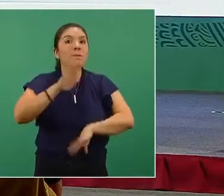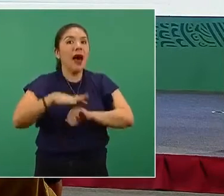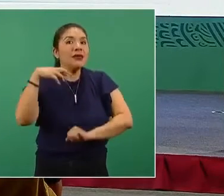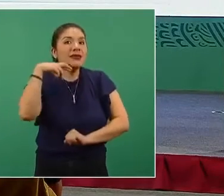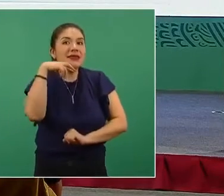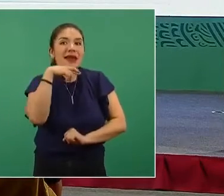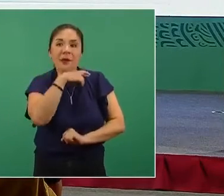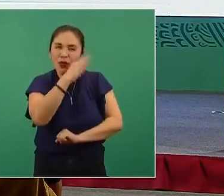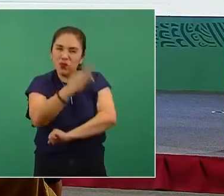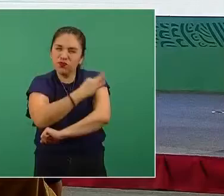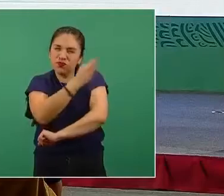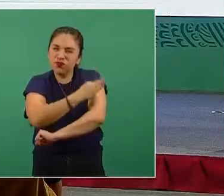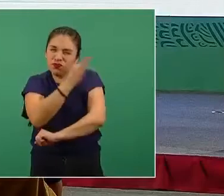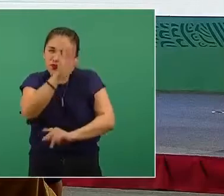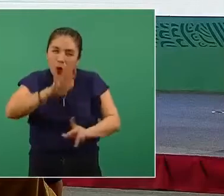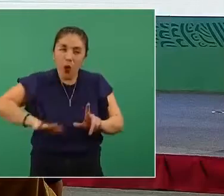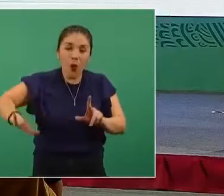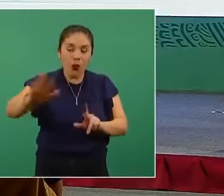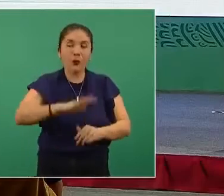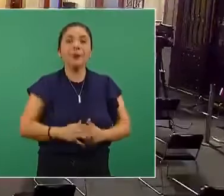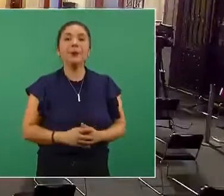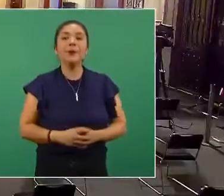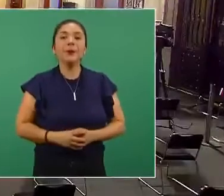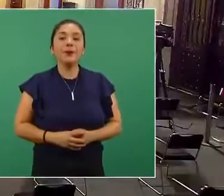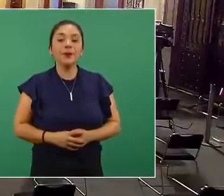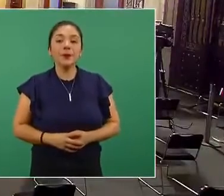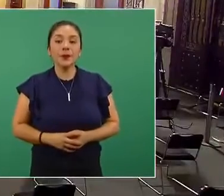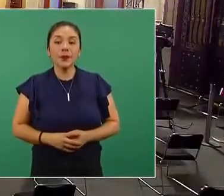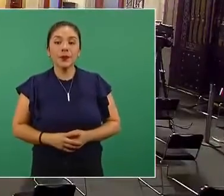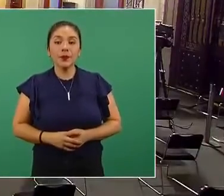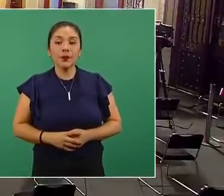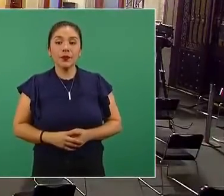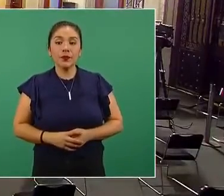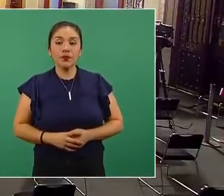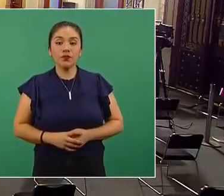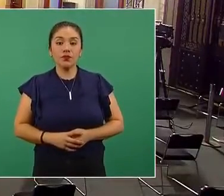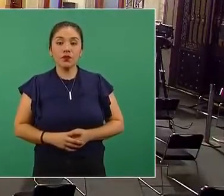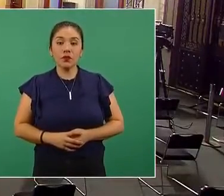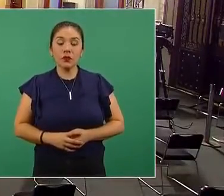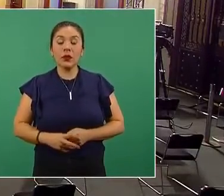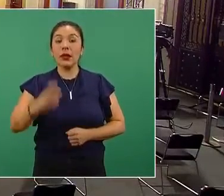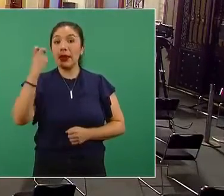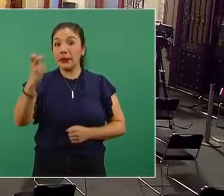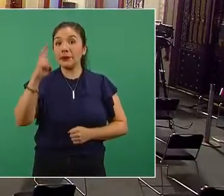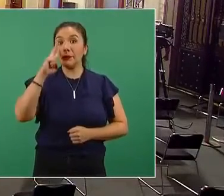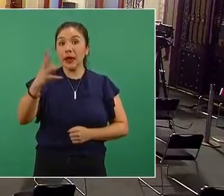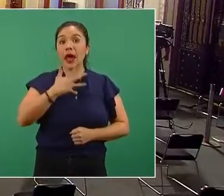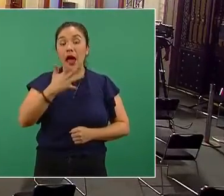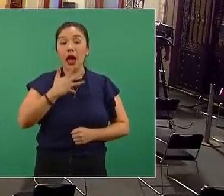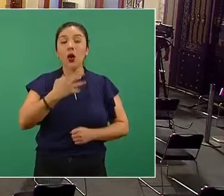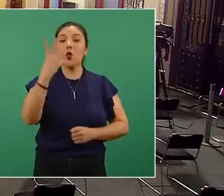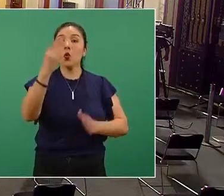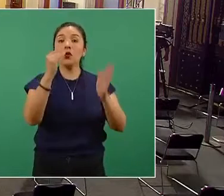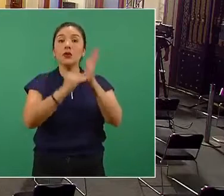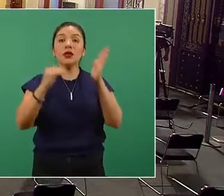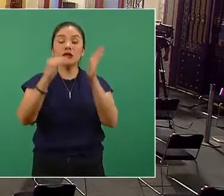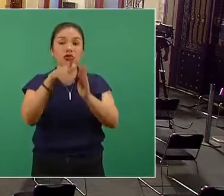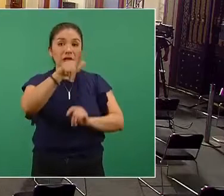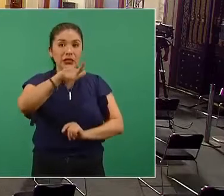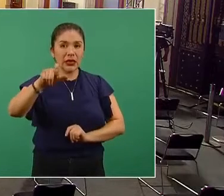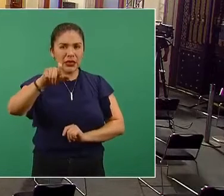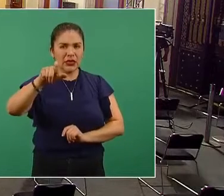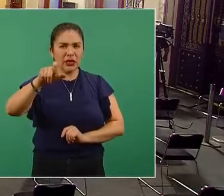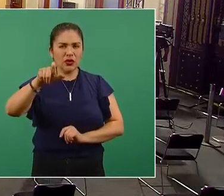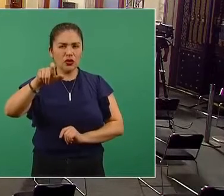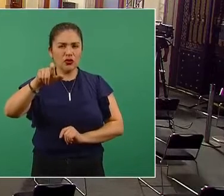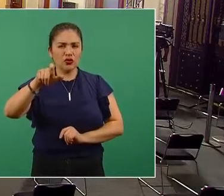más acelerado de la vacunación. La siguiente, por favor. En forma acumulativa tenemos ya